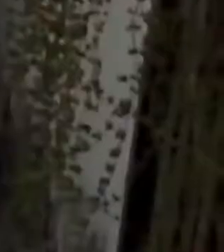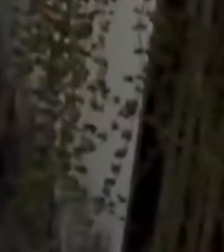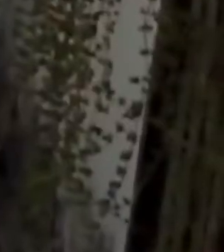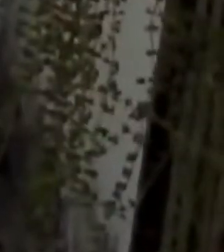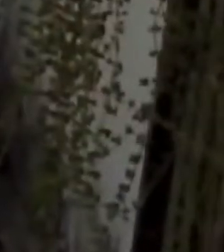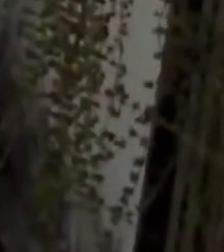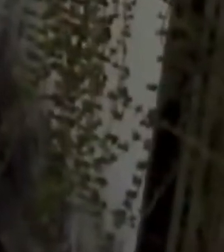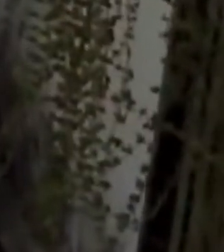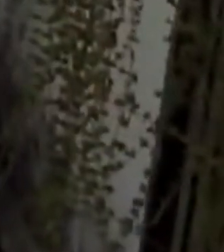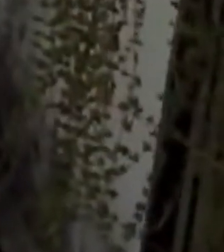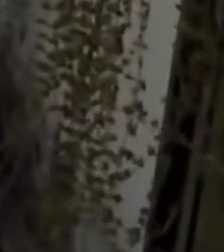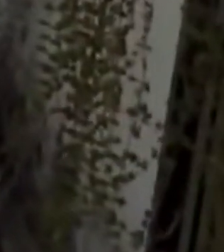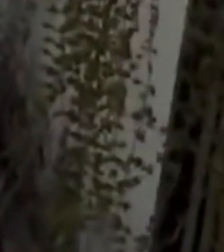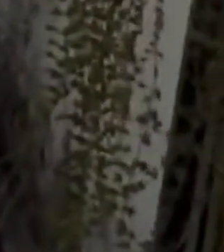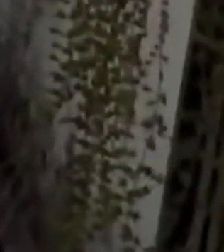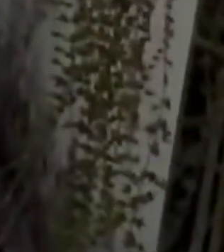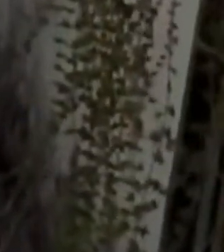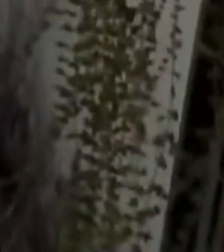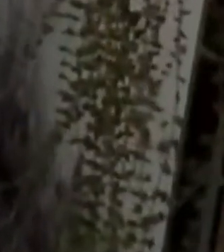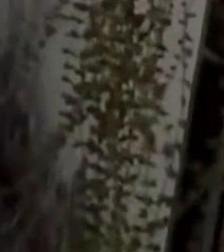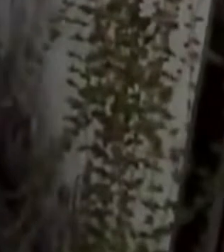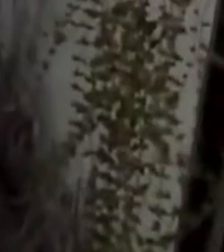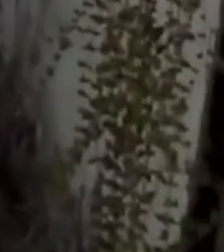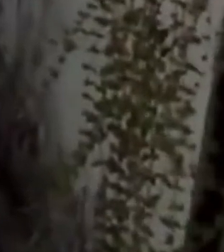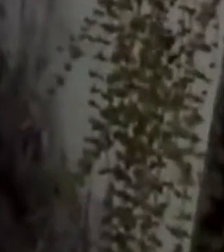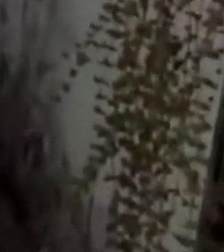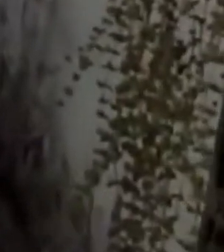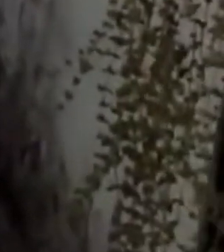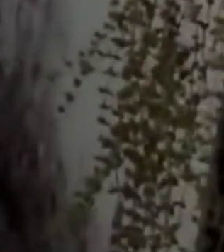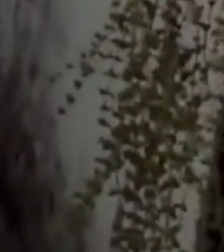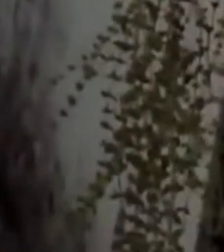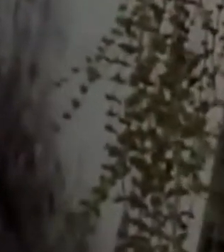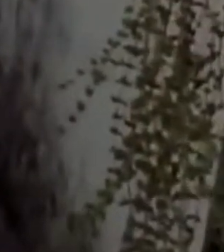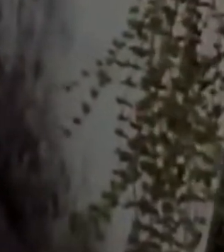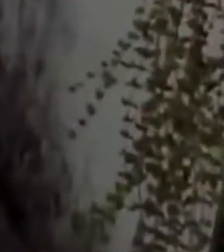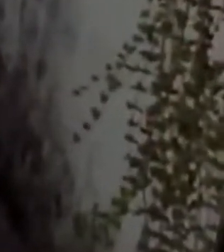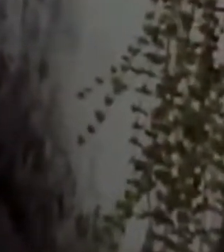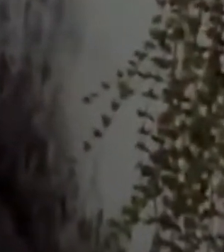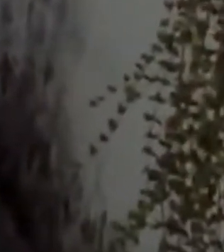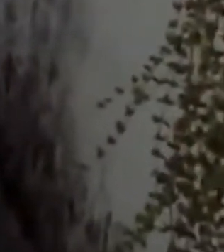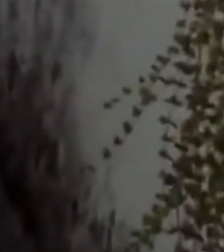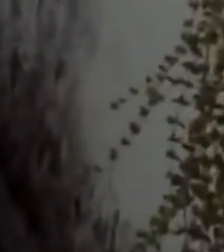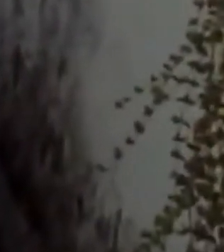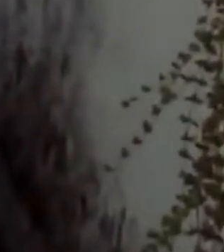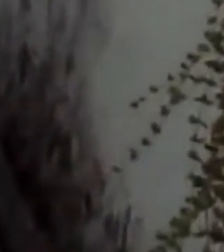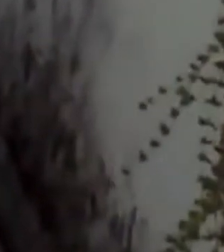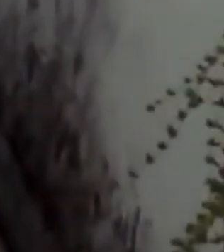Me caí del helipuerto. Está